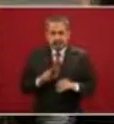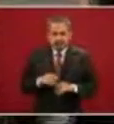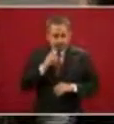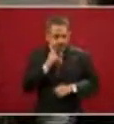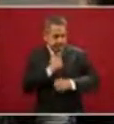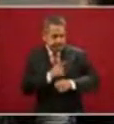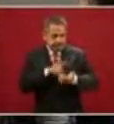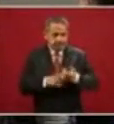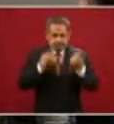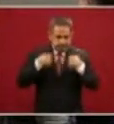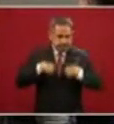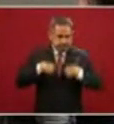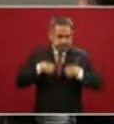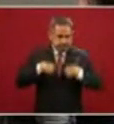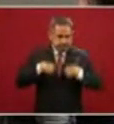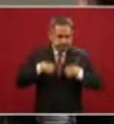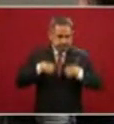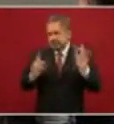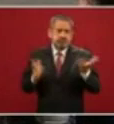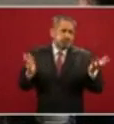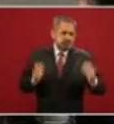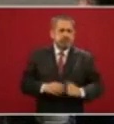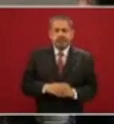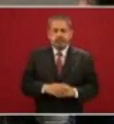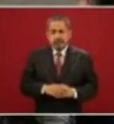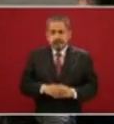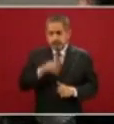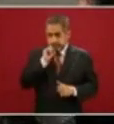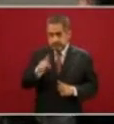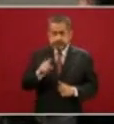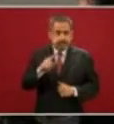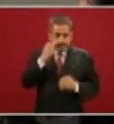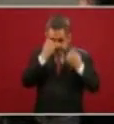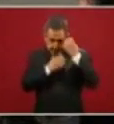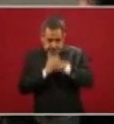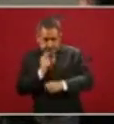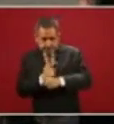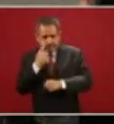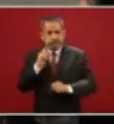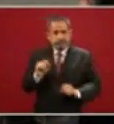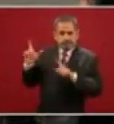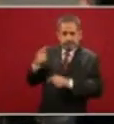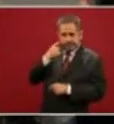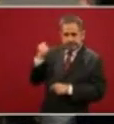sus síntomas es otra enfermedad. Pero además tenemos los estudios de, en la siguiente